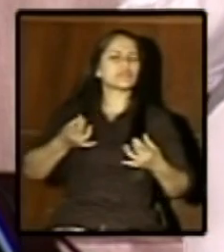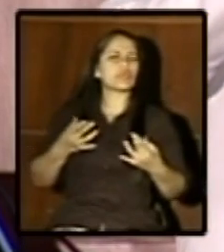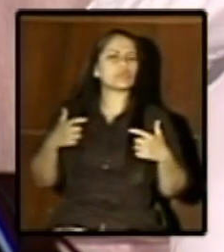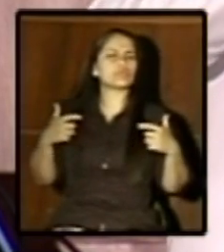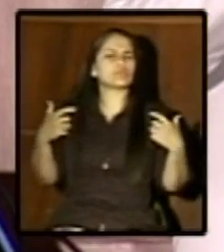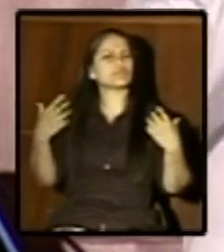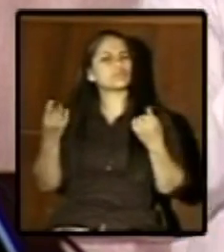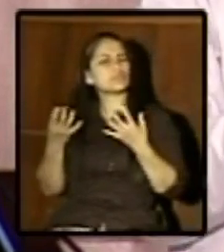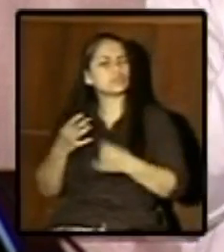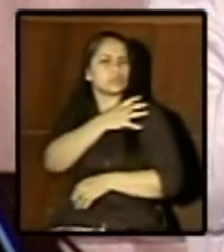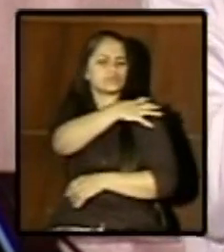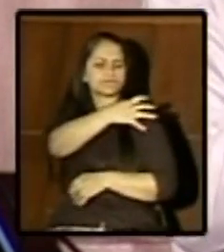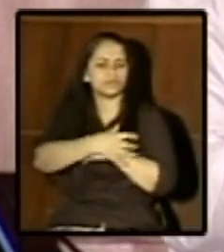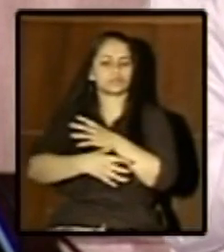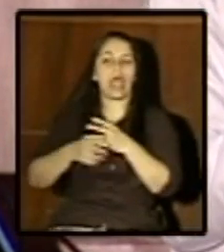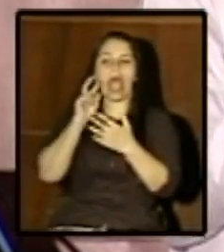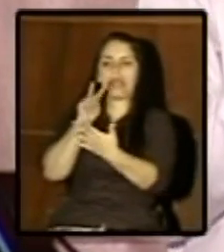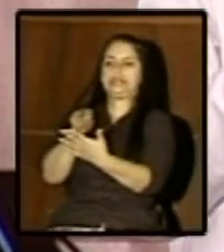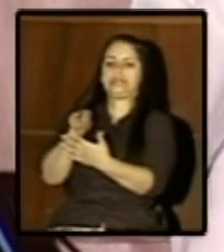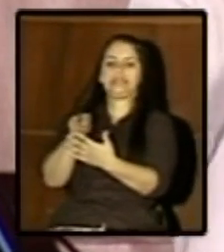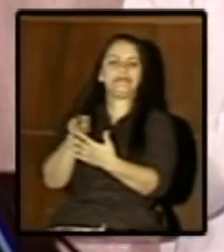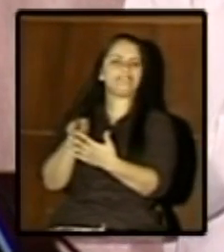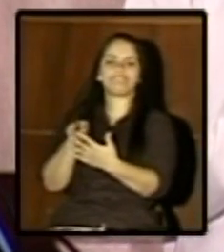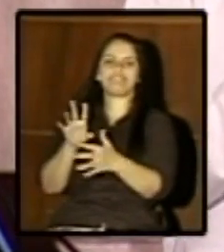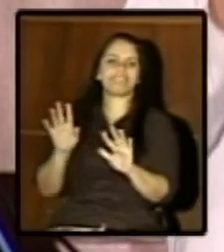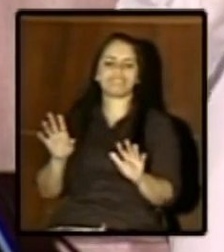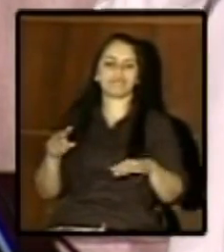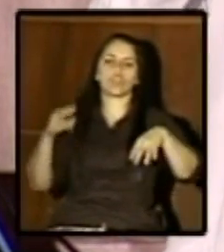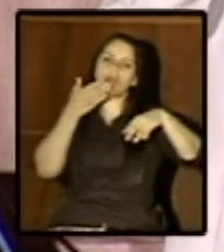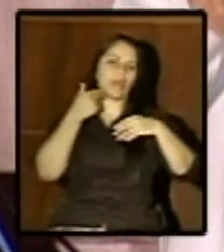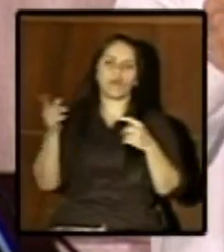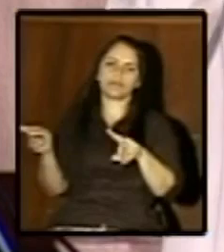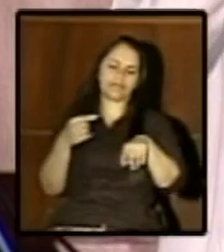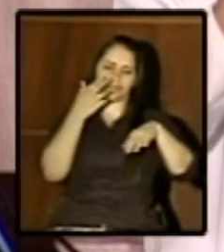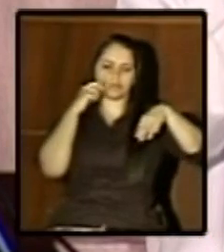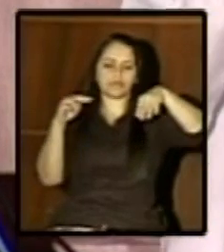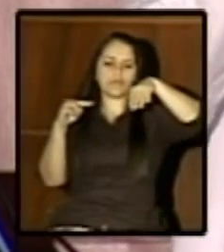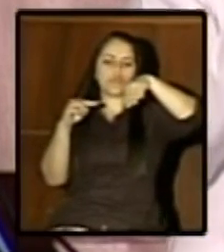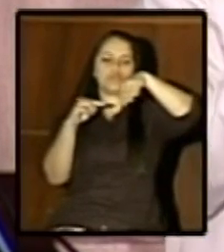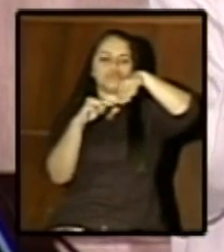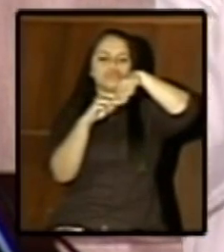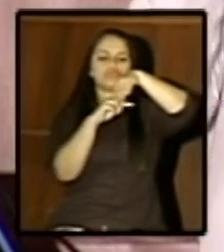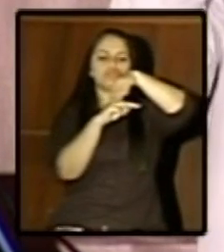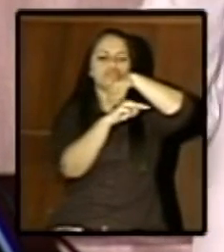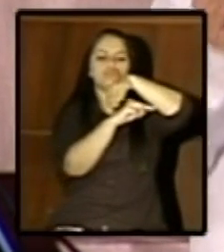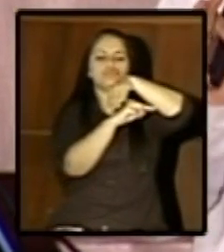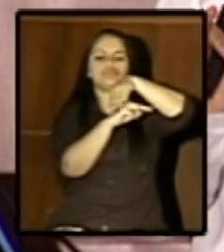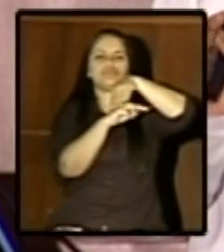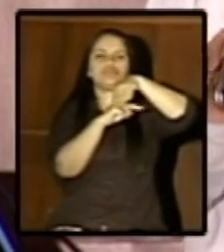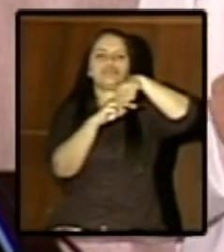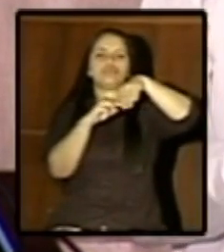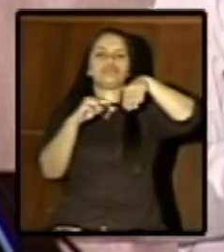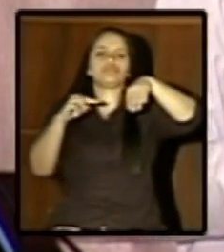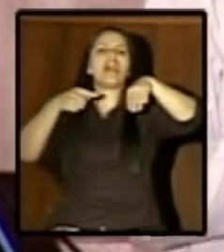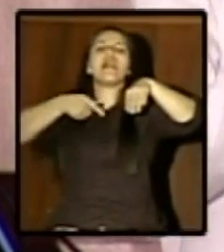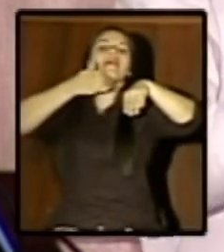yo ya estoy pensando en una cirugía, un paciente que me llegó con un síndrome de manguito rotador, una inflamación, y la ecografía me muestra una ruptura